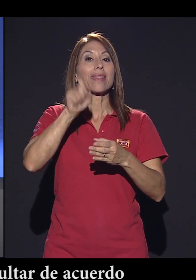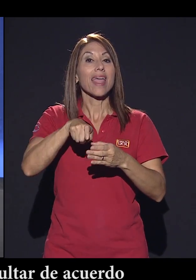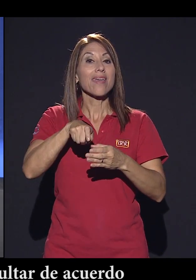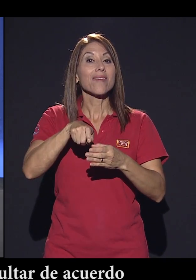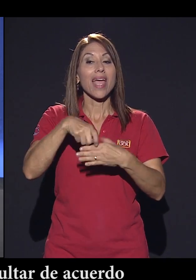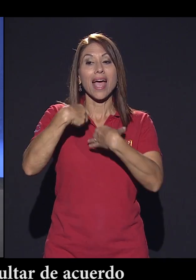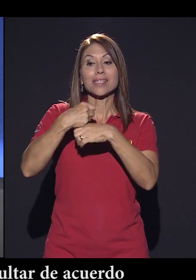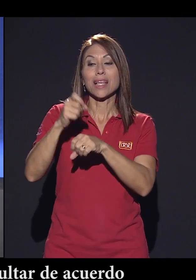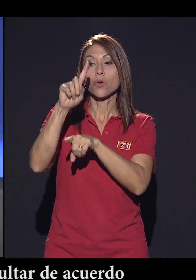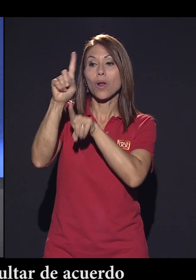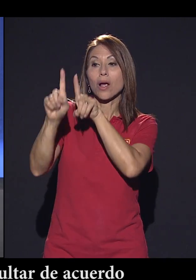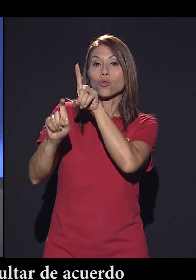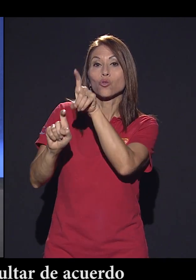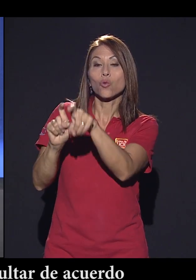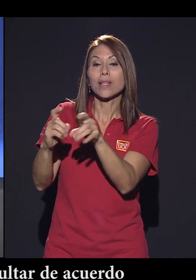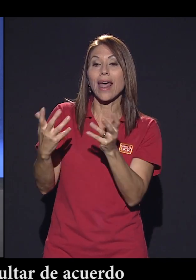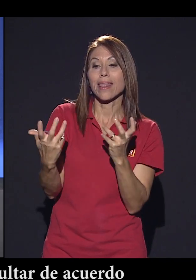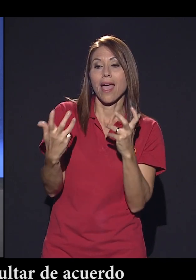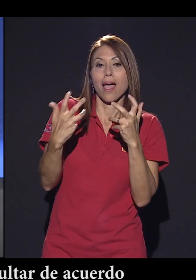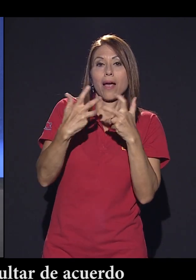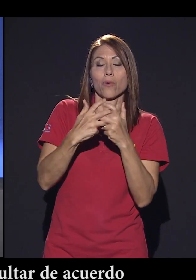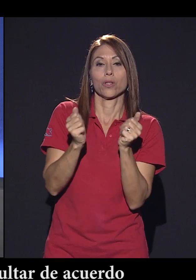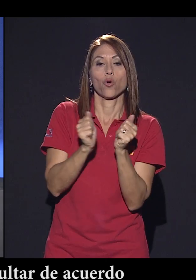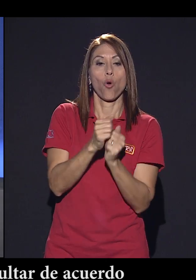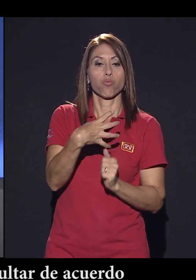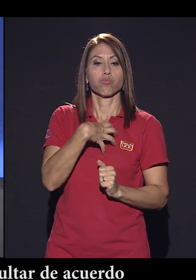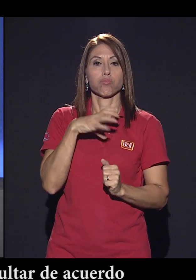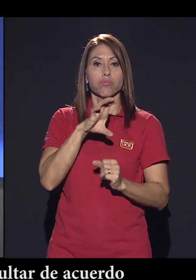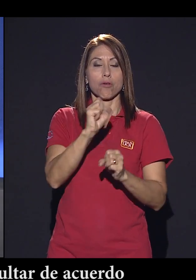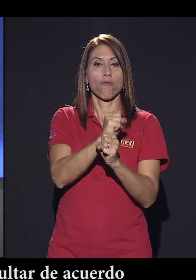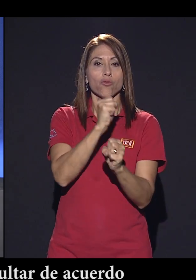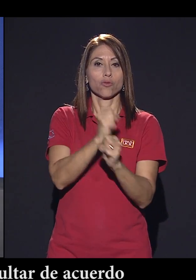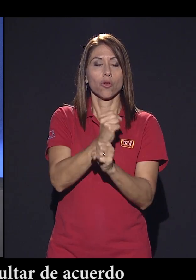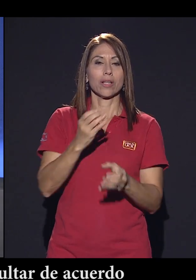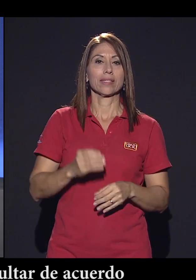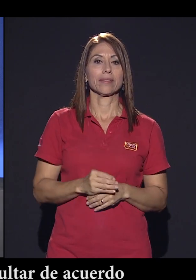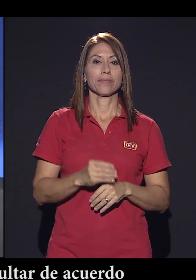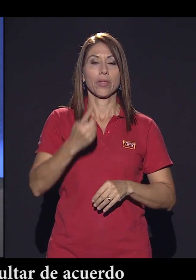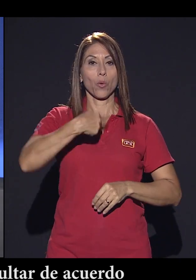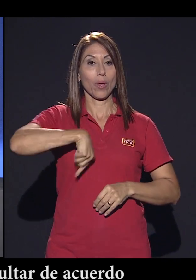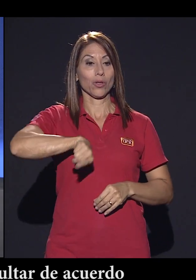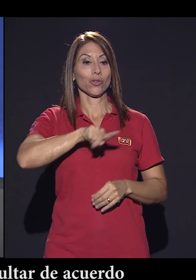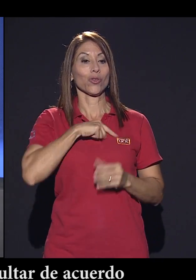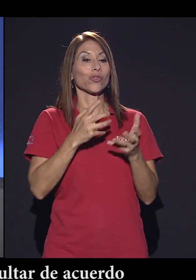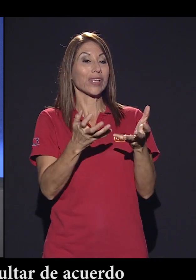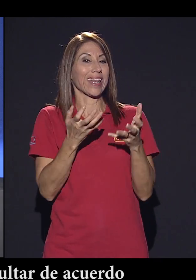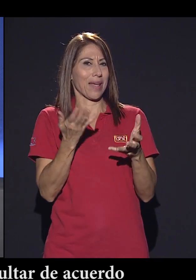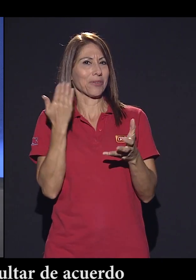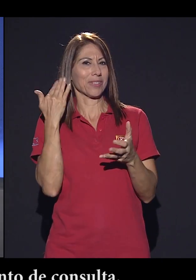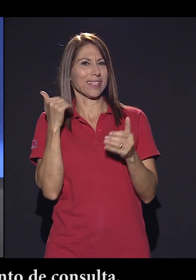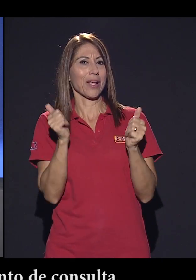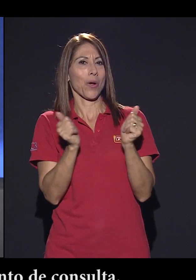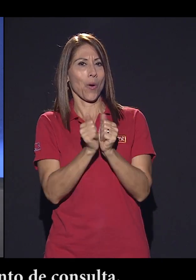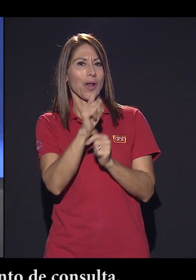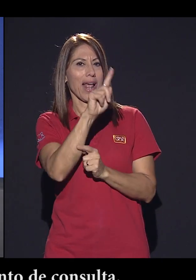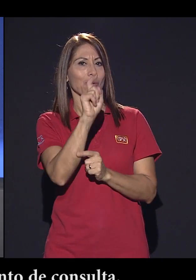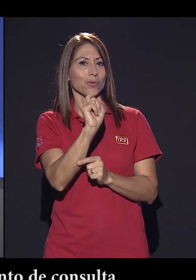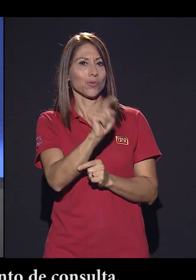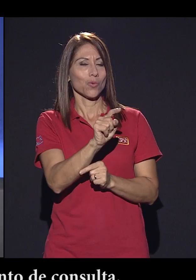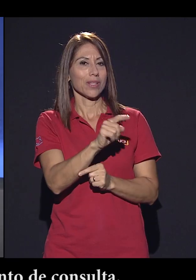que consultar de acuerdo con sus funciones. Entonces, lo que queríamos con esta consulta es